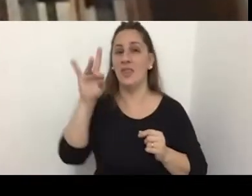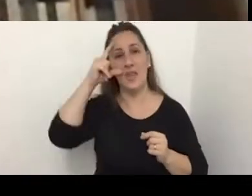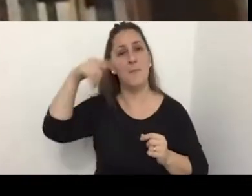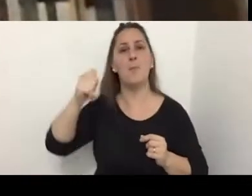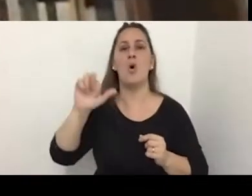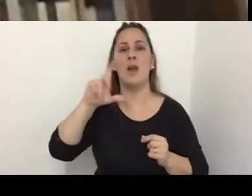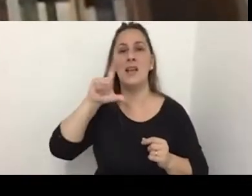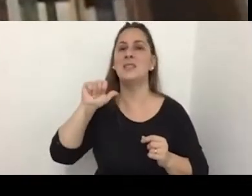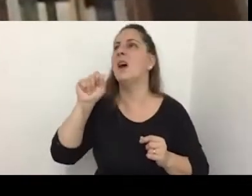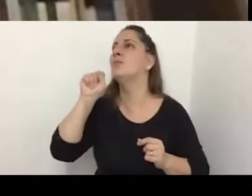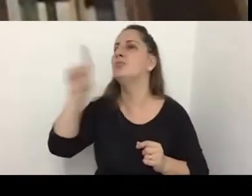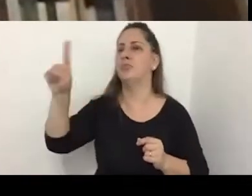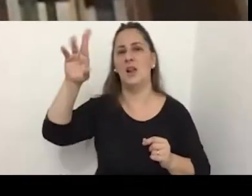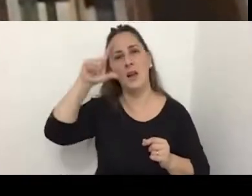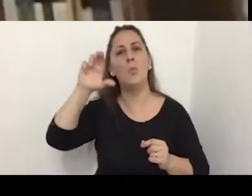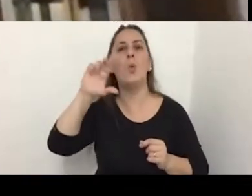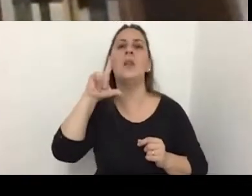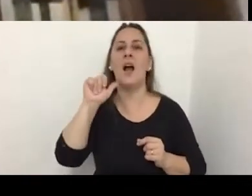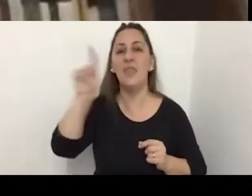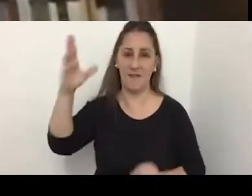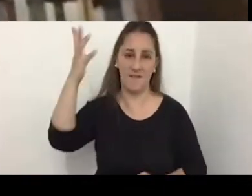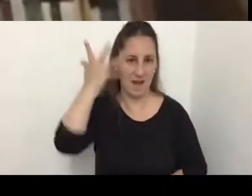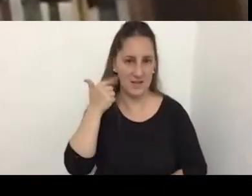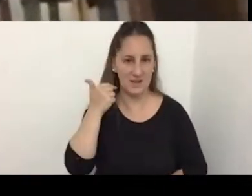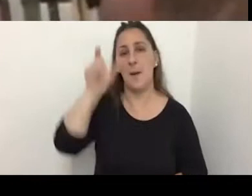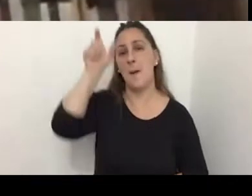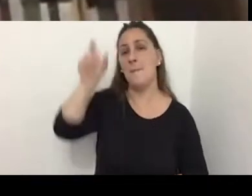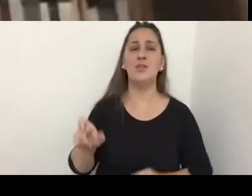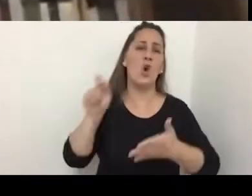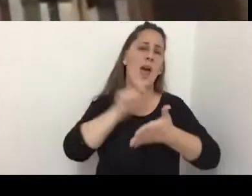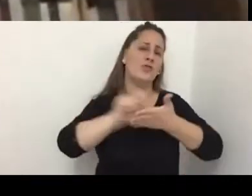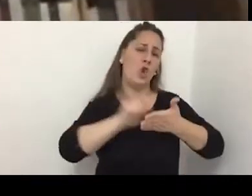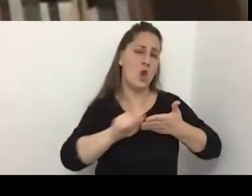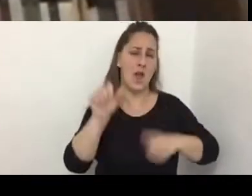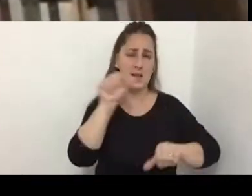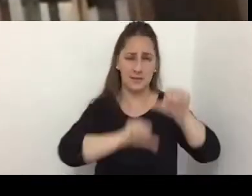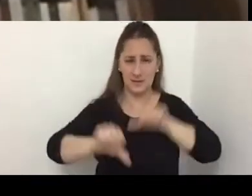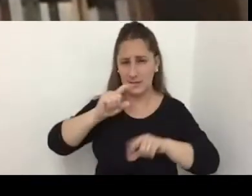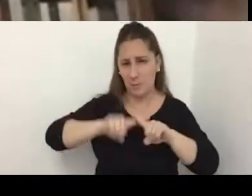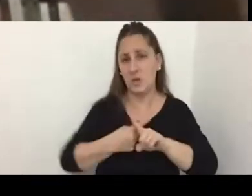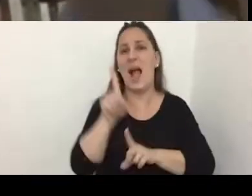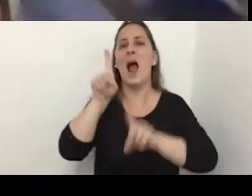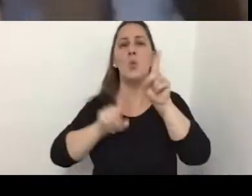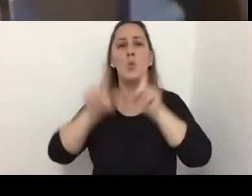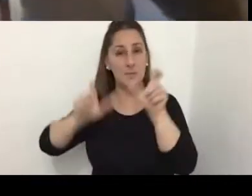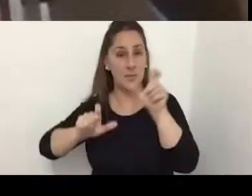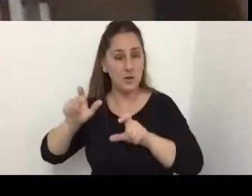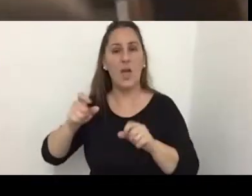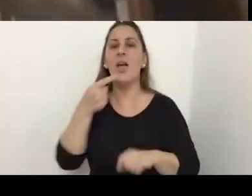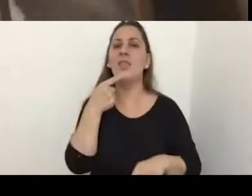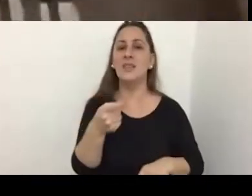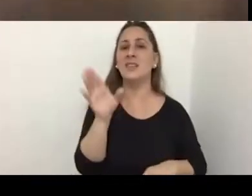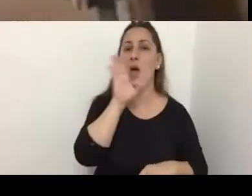República francesa. Los teóricos de la ciencia política, o algunos de los teóricos, señalan que Estados Unidos